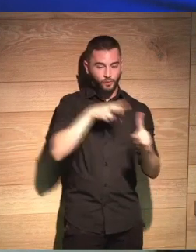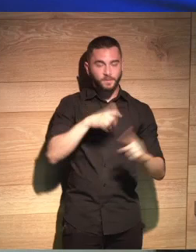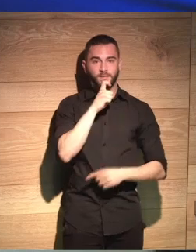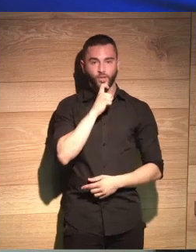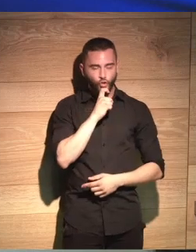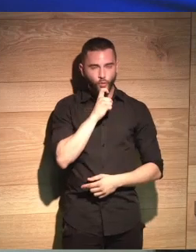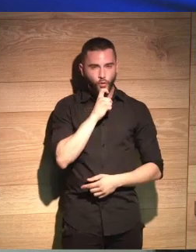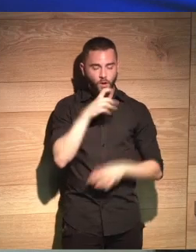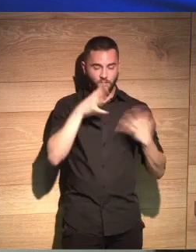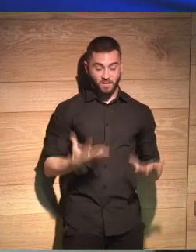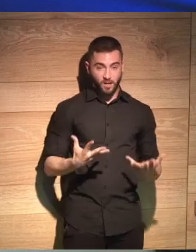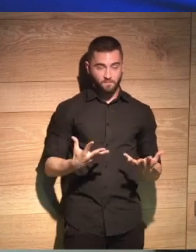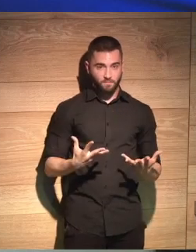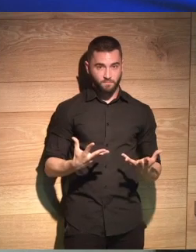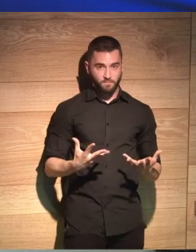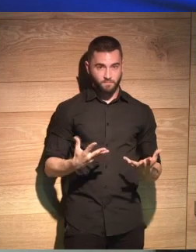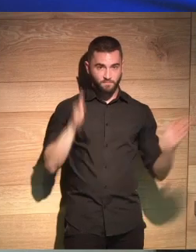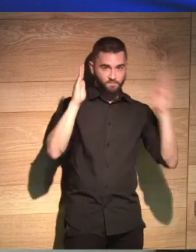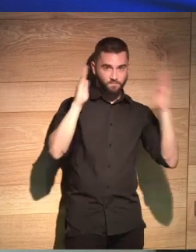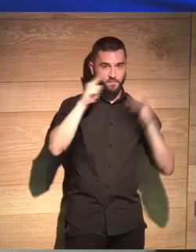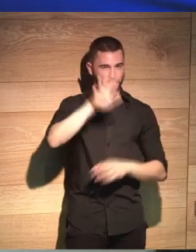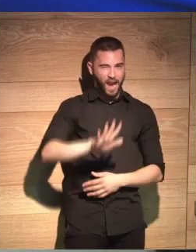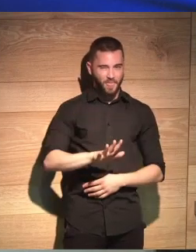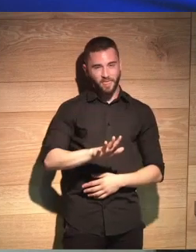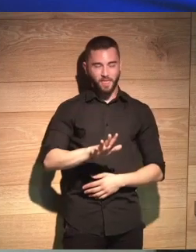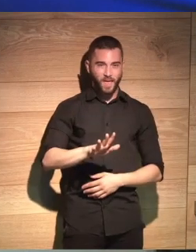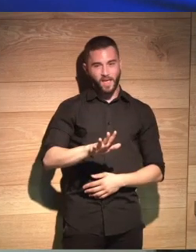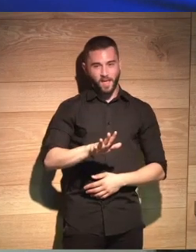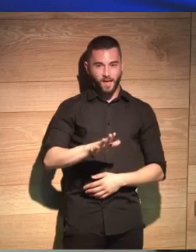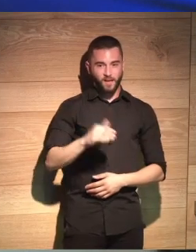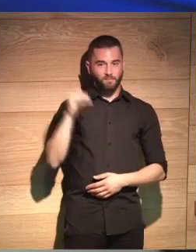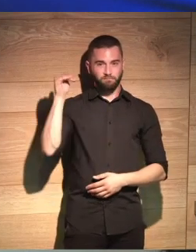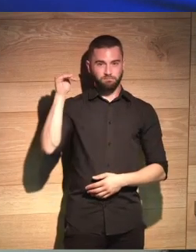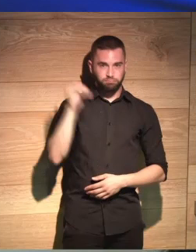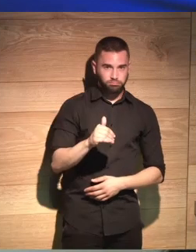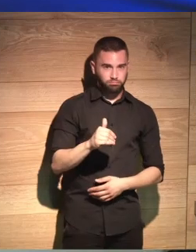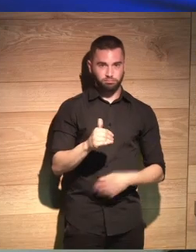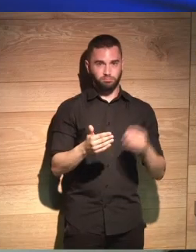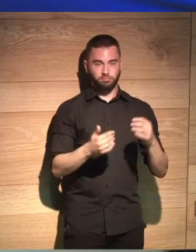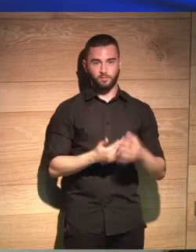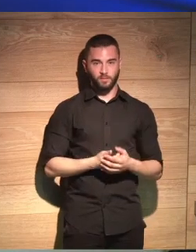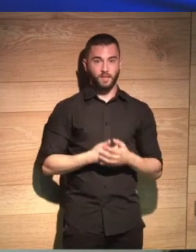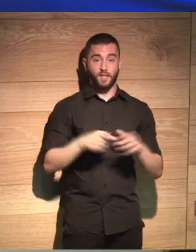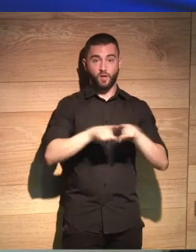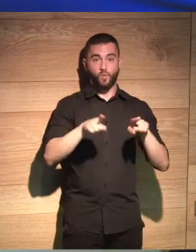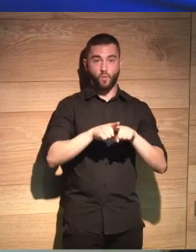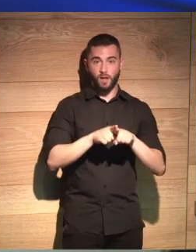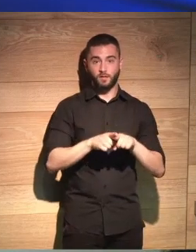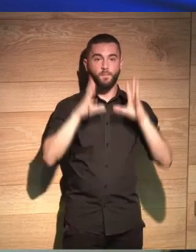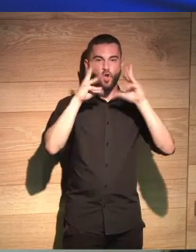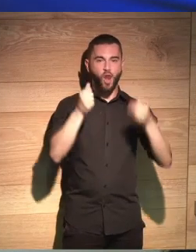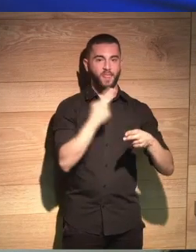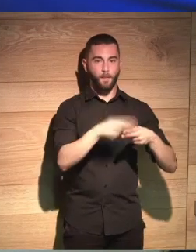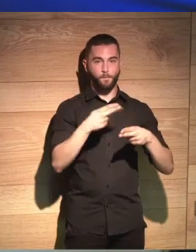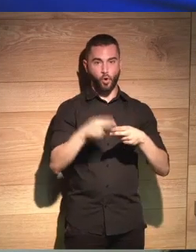cuando el presente parece que se nos está desmoronando, cómo documentamos la violencia política